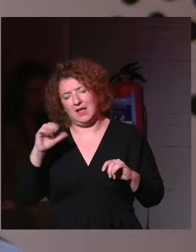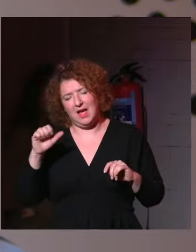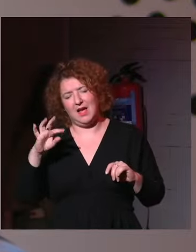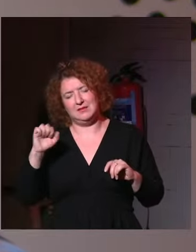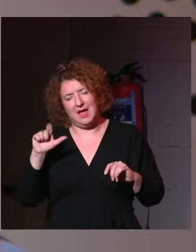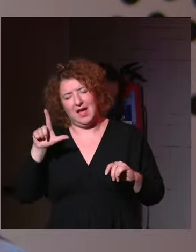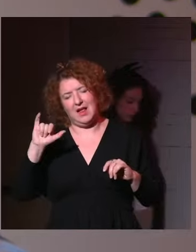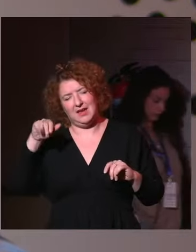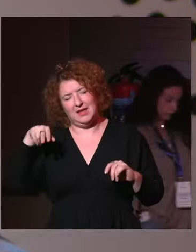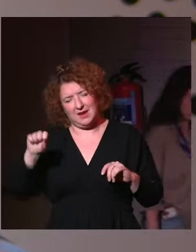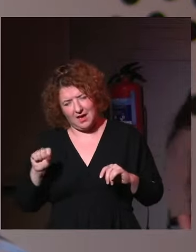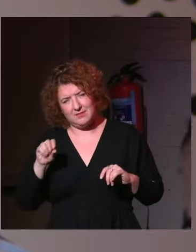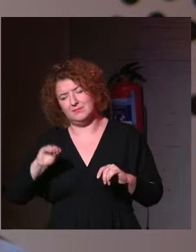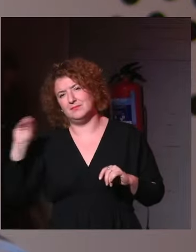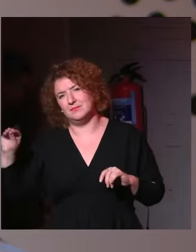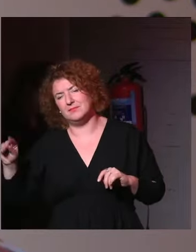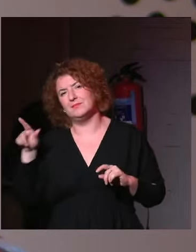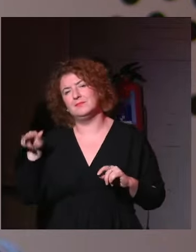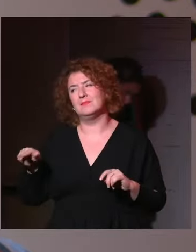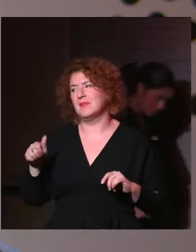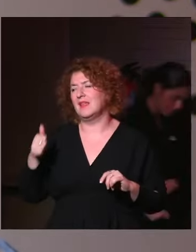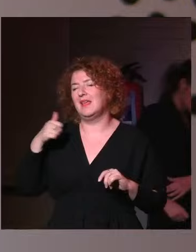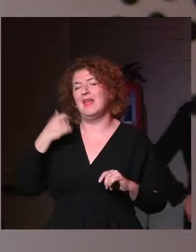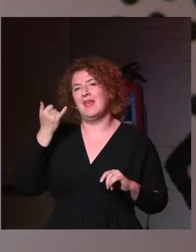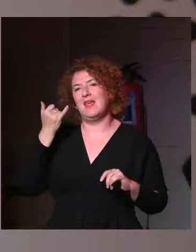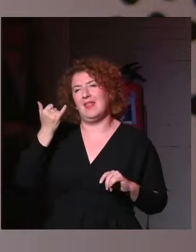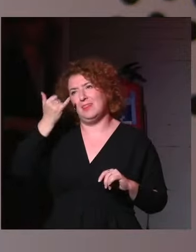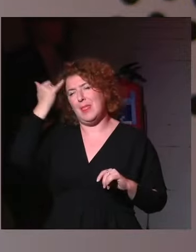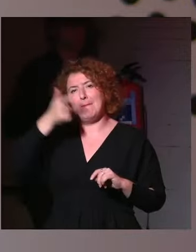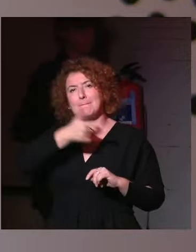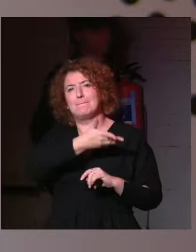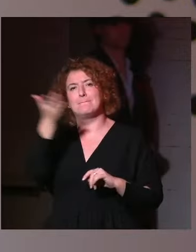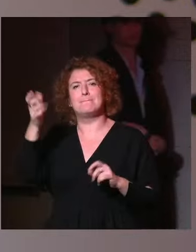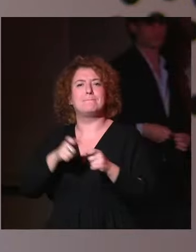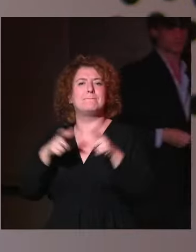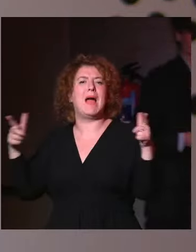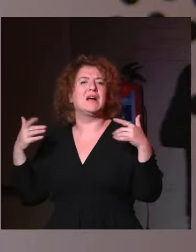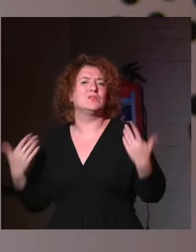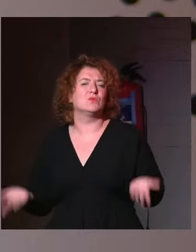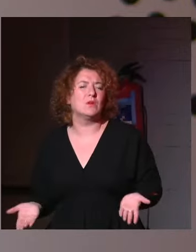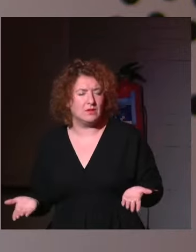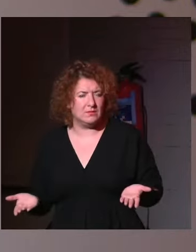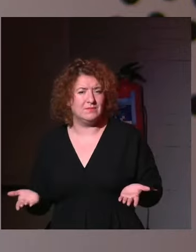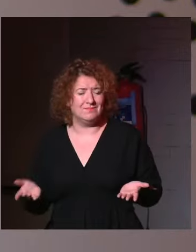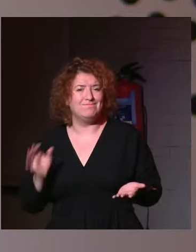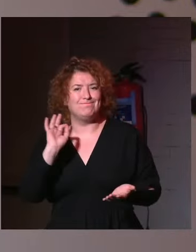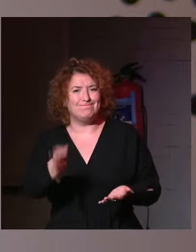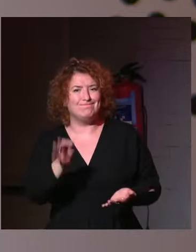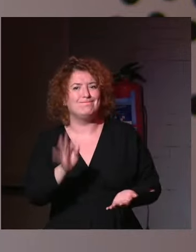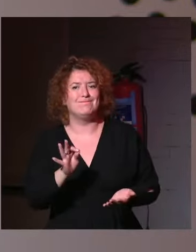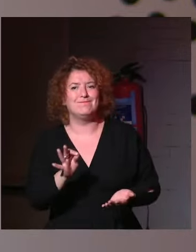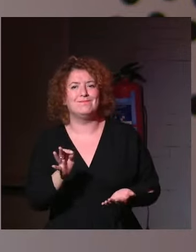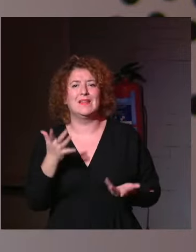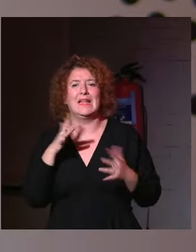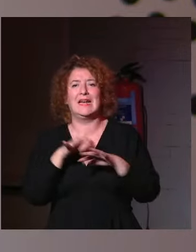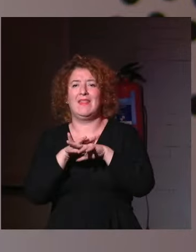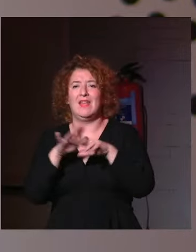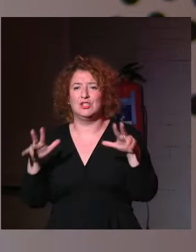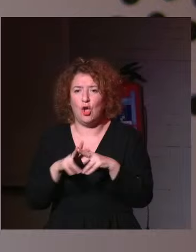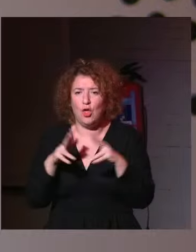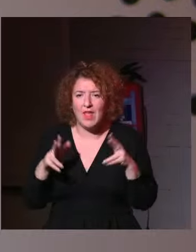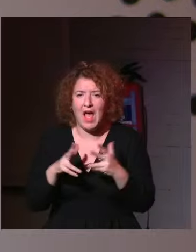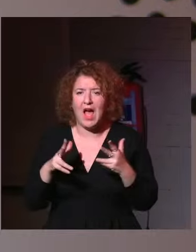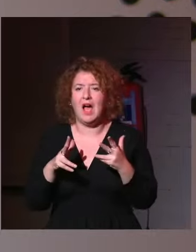no la idea la idea más no que está más generalizada es que efectivamente en redes